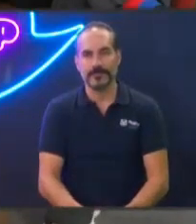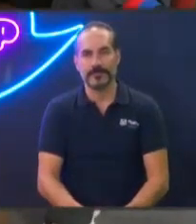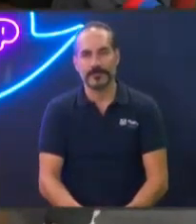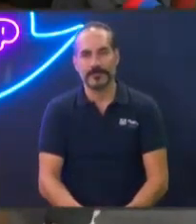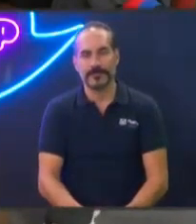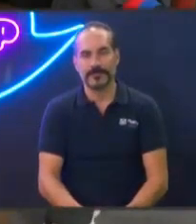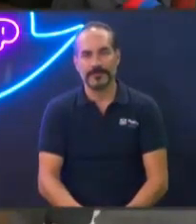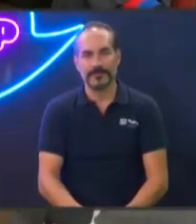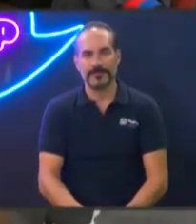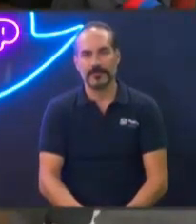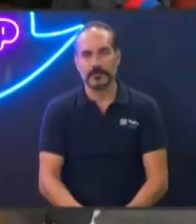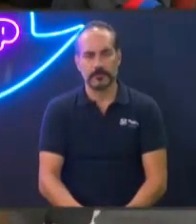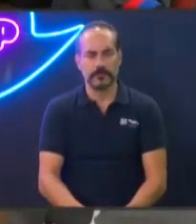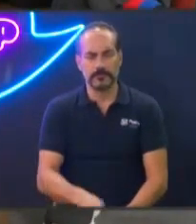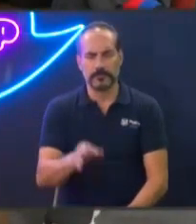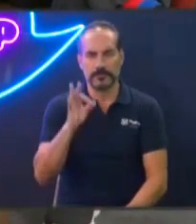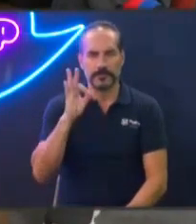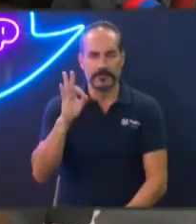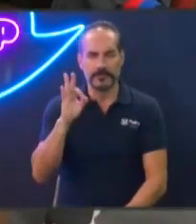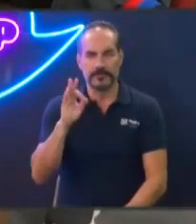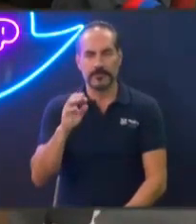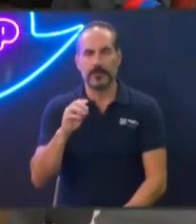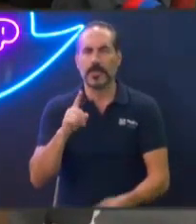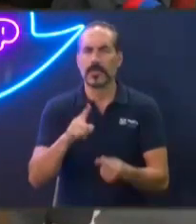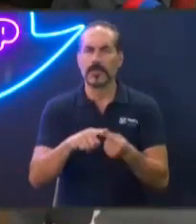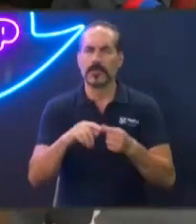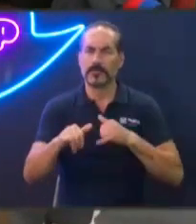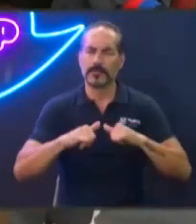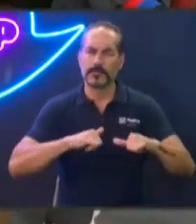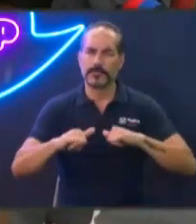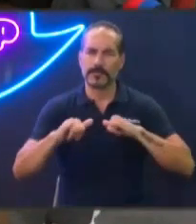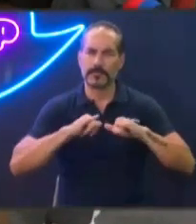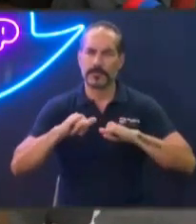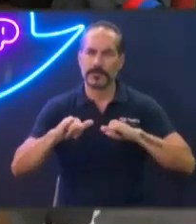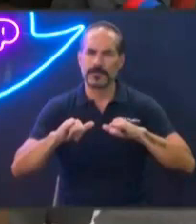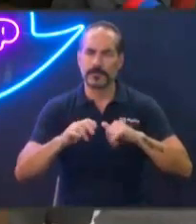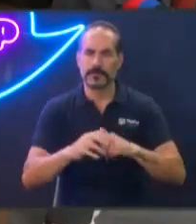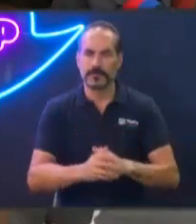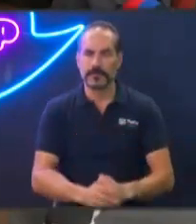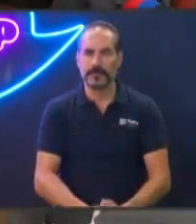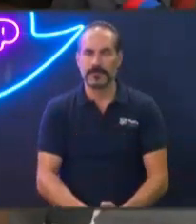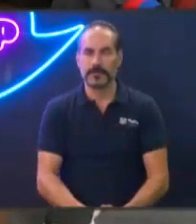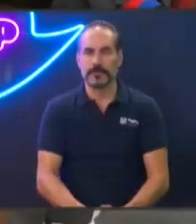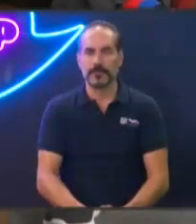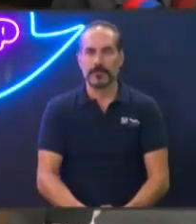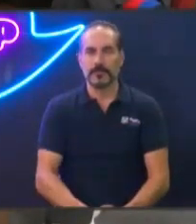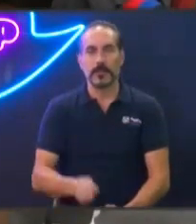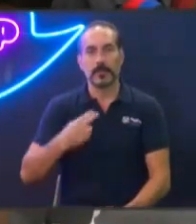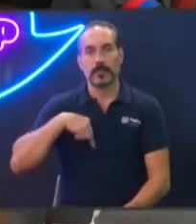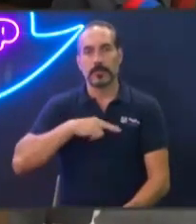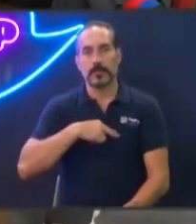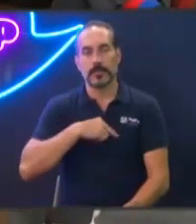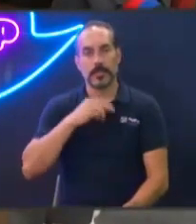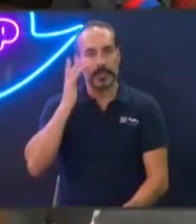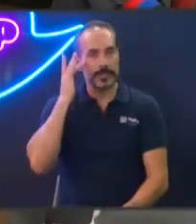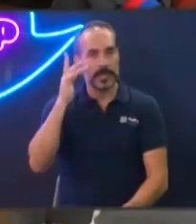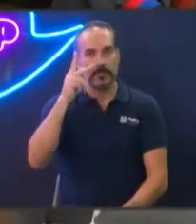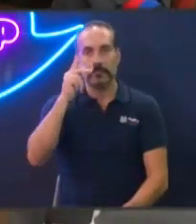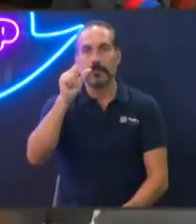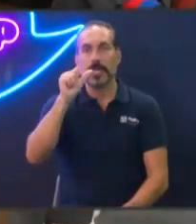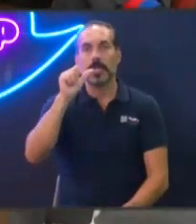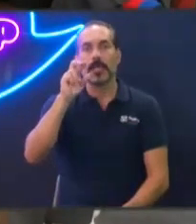este muy bien eh la ubicación del centro del claustro humanista Claro que sí estamos ubicados en San Pedro